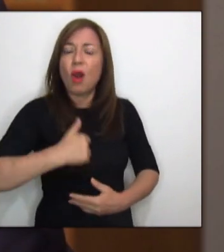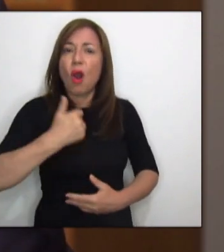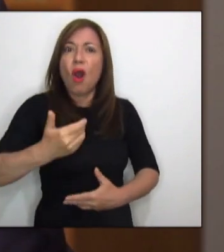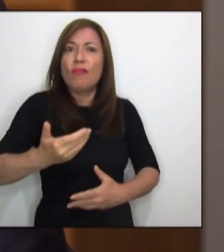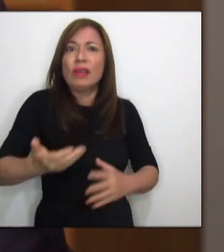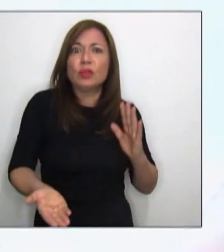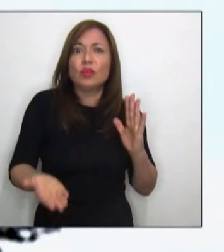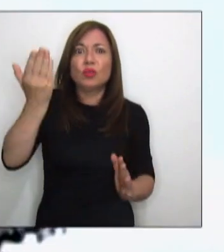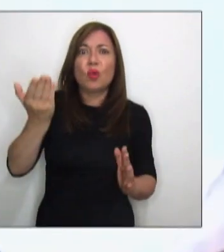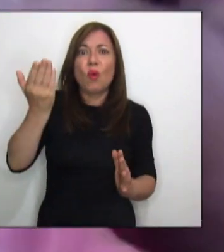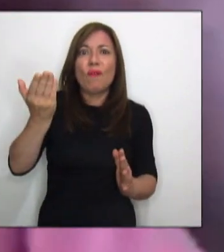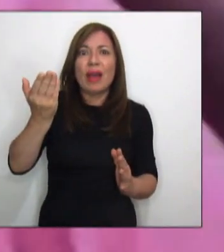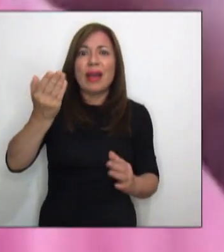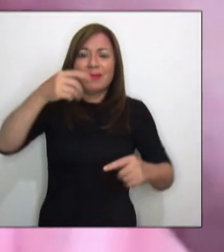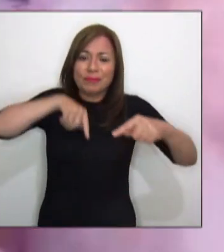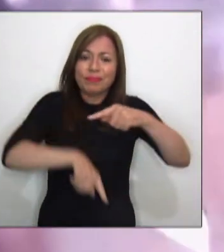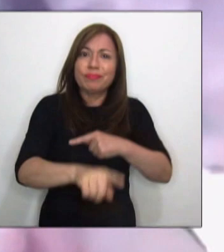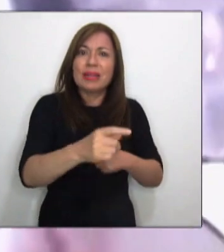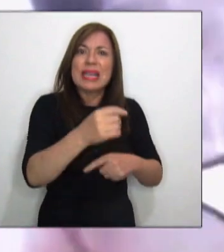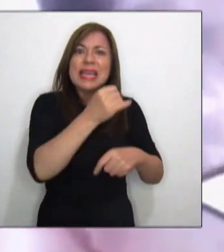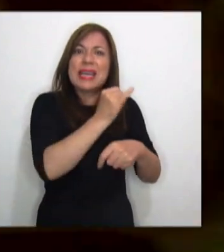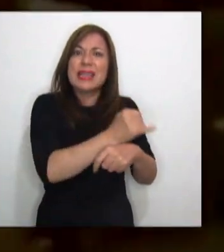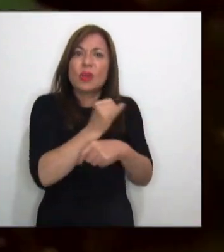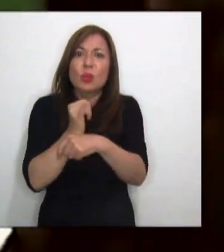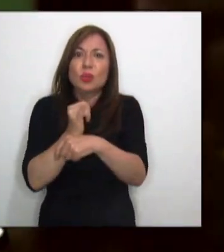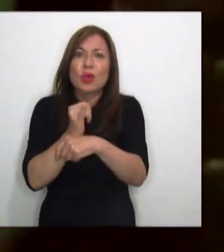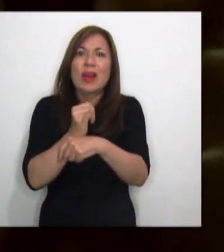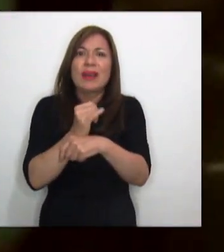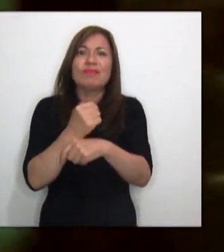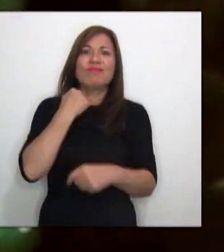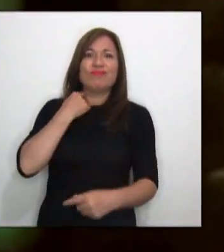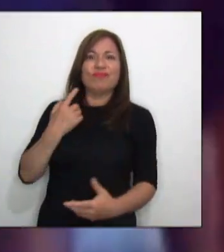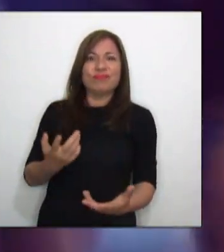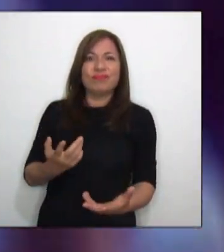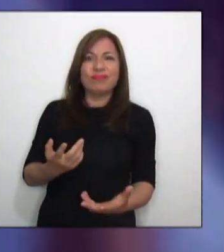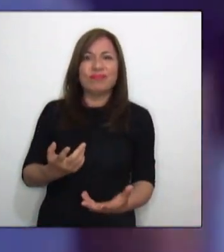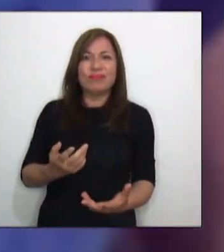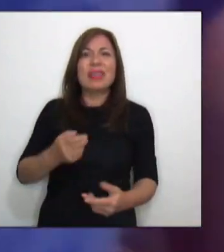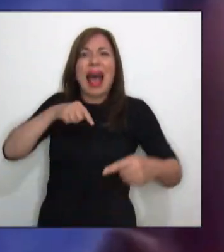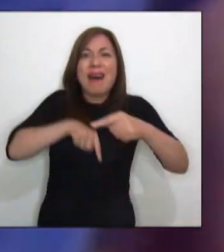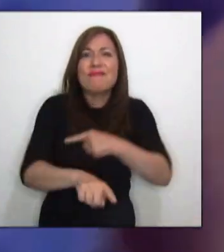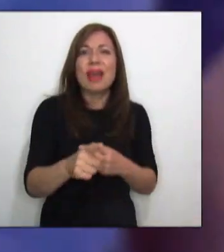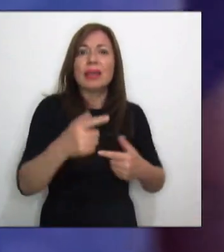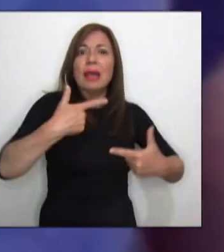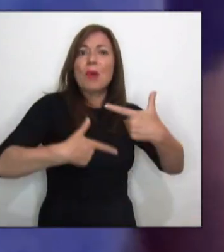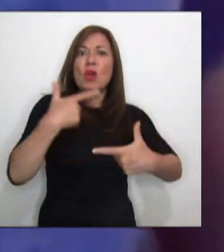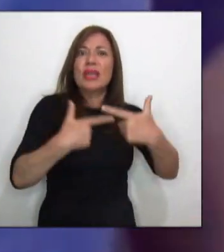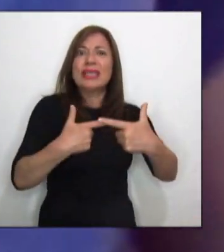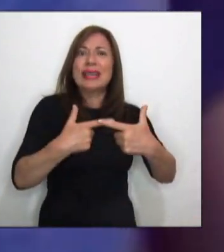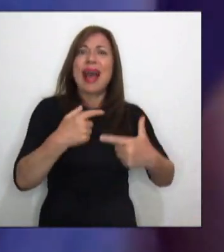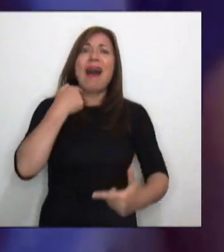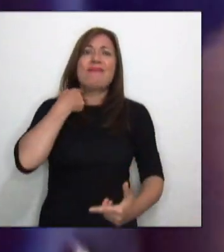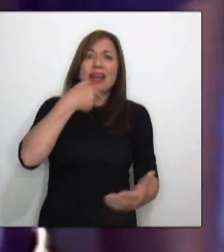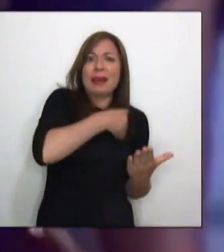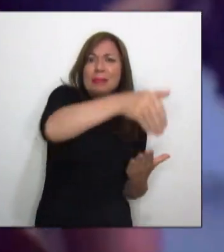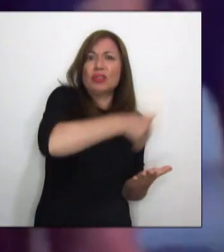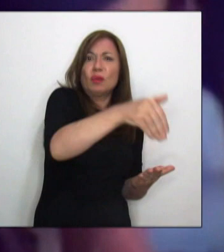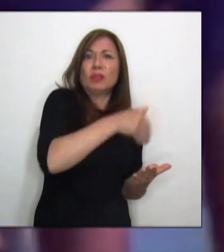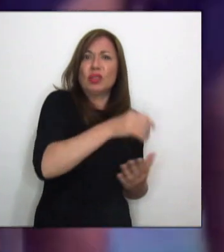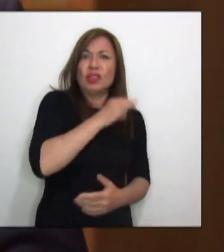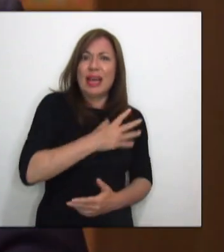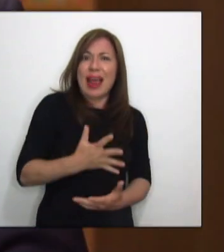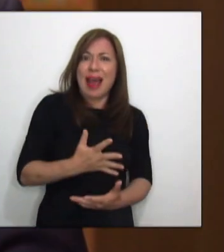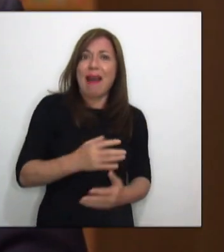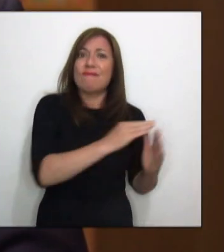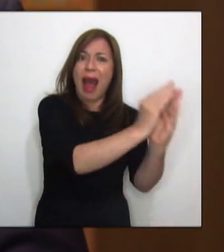instituciones bajan. El narcotráfico ha penetrado la política, afectando a millones de chilenos. En un barrio secuestrado